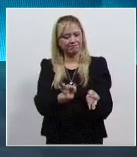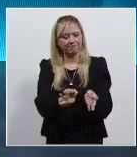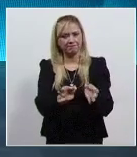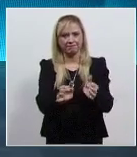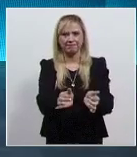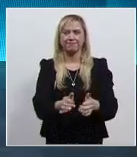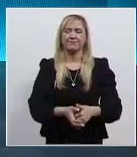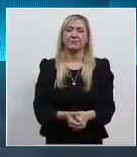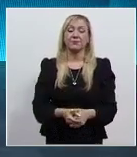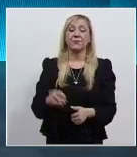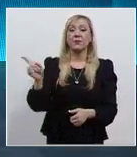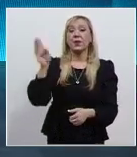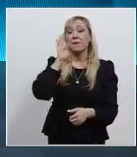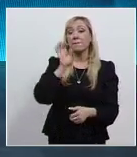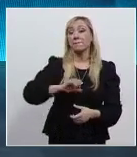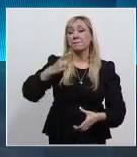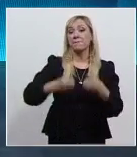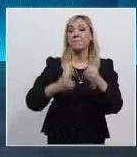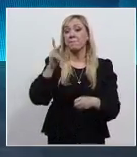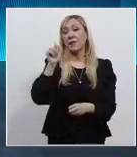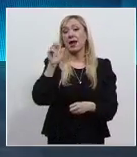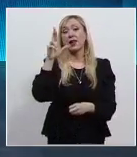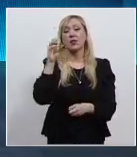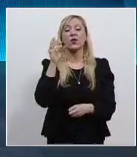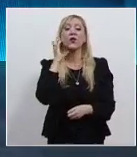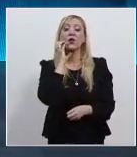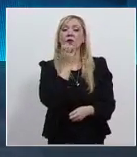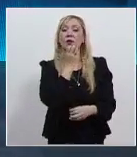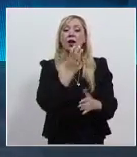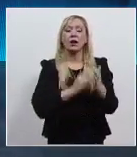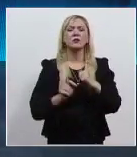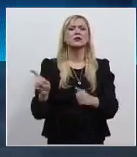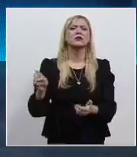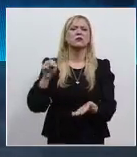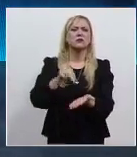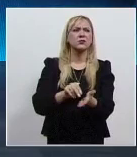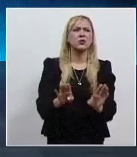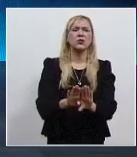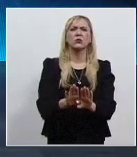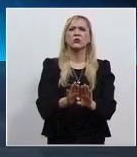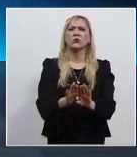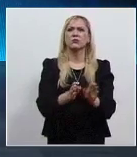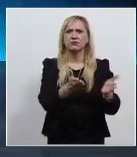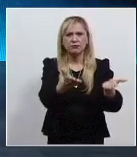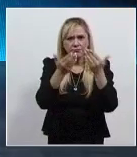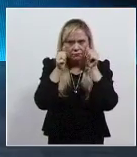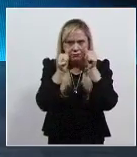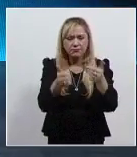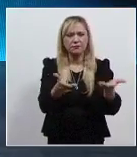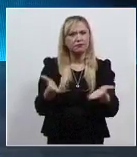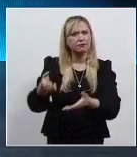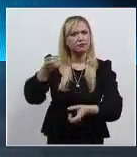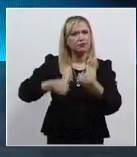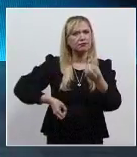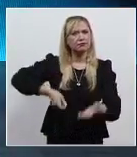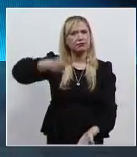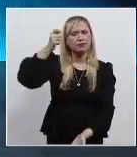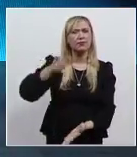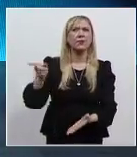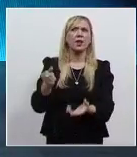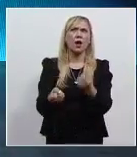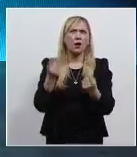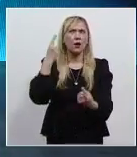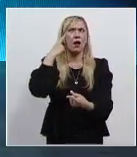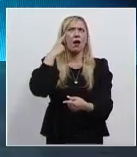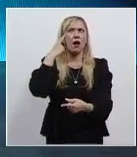Pardo Rebolledo participó en el seminario sobre acceso a la justicia, en donde explicó algunas sentencias de la Corte en materia